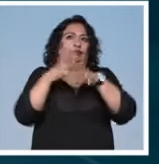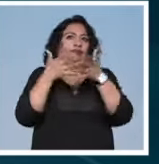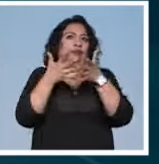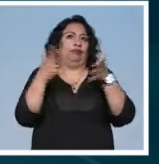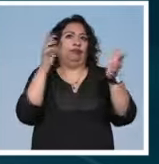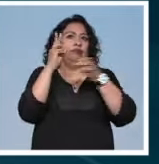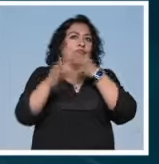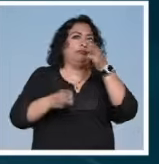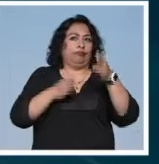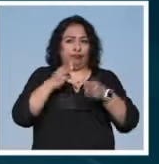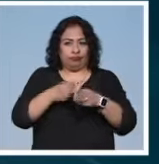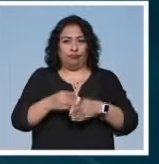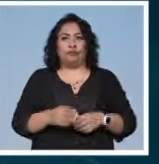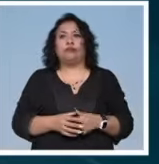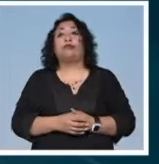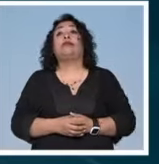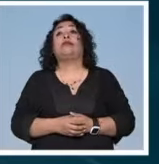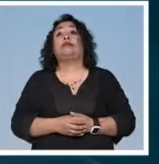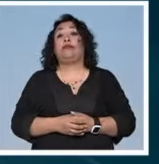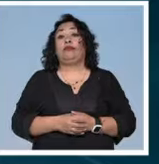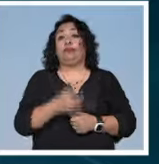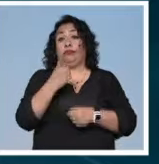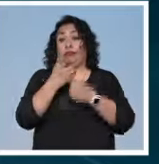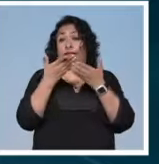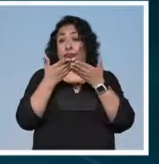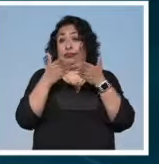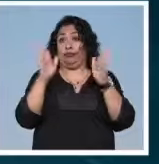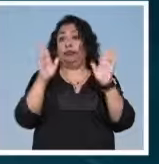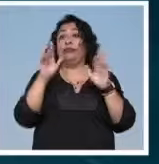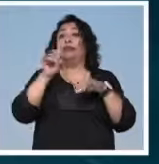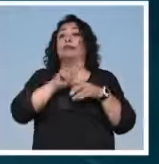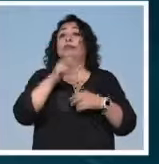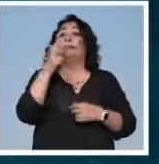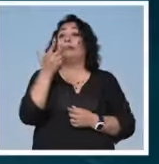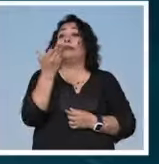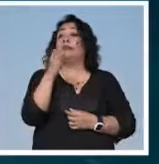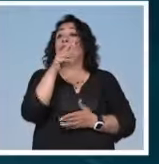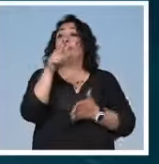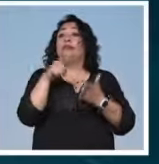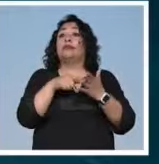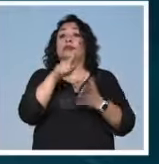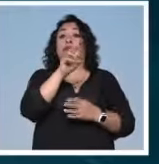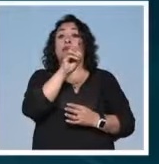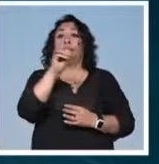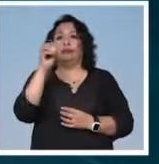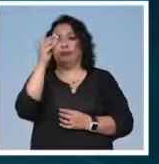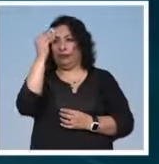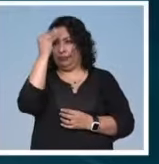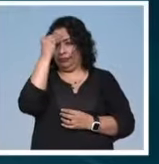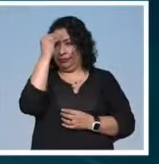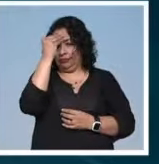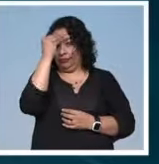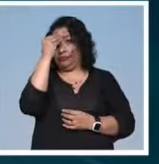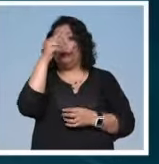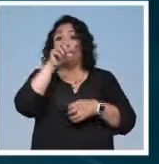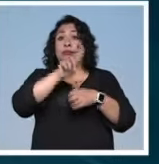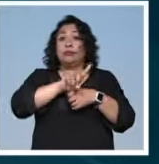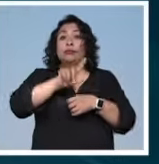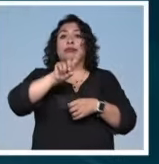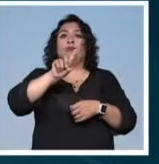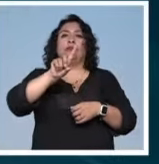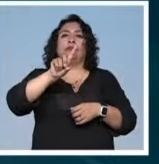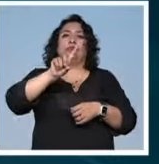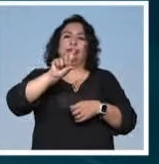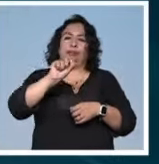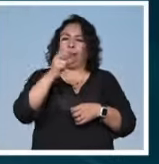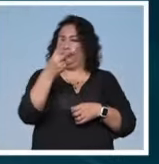mundo. La primera apertura se realizará el 8 de febrero en el Zoológico de Chapultepec. El día 22 del mismo